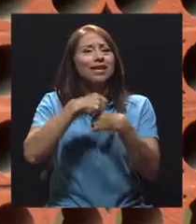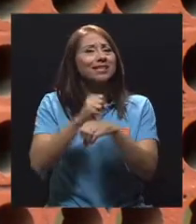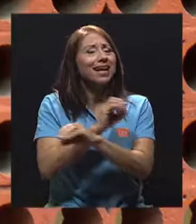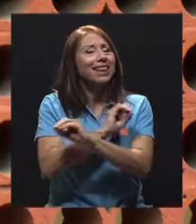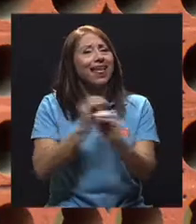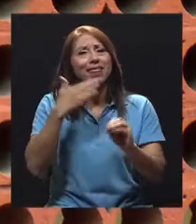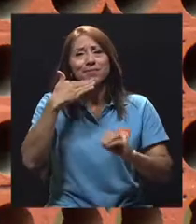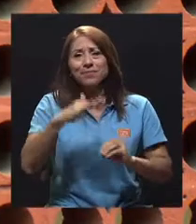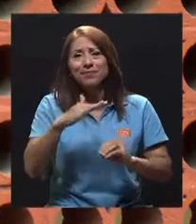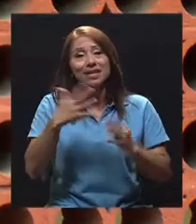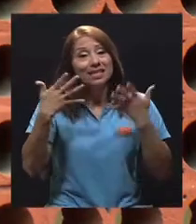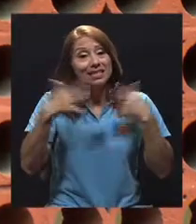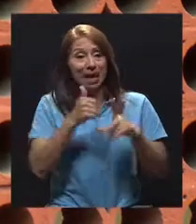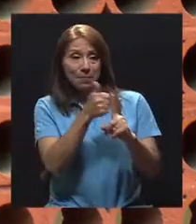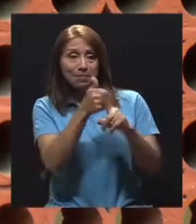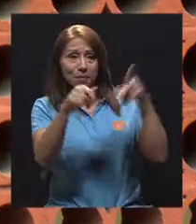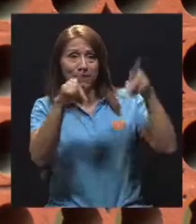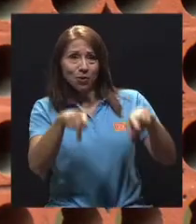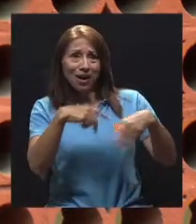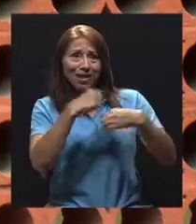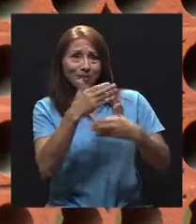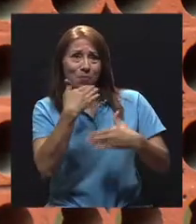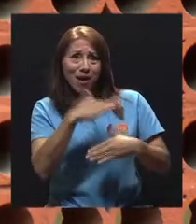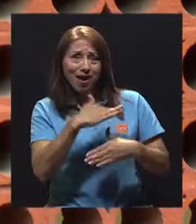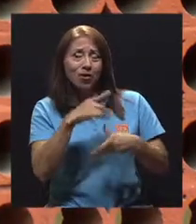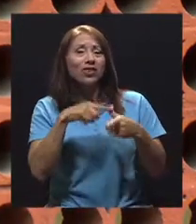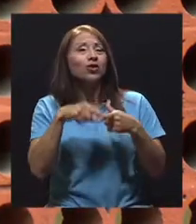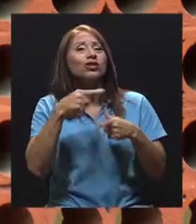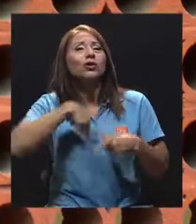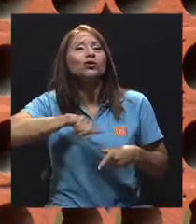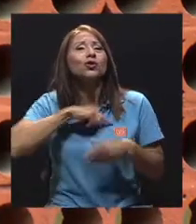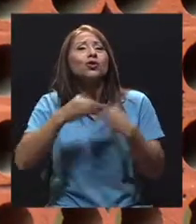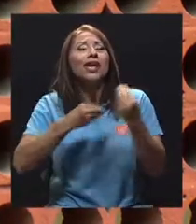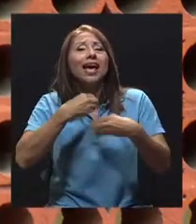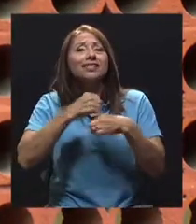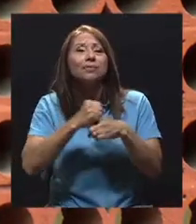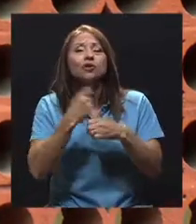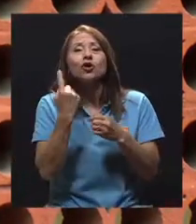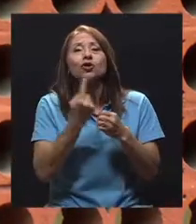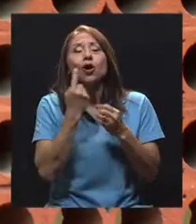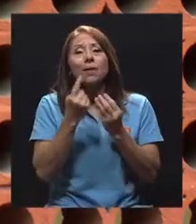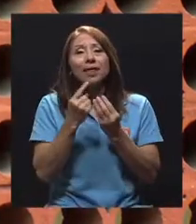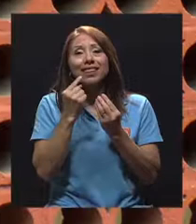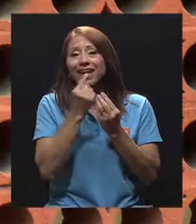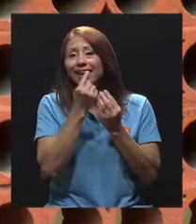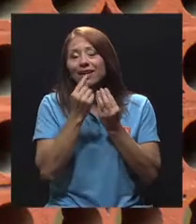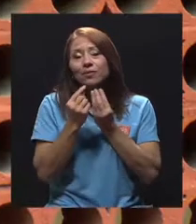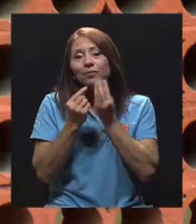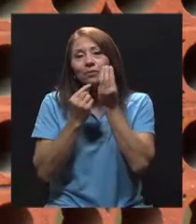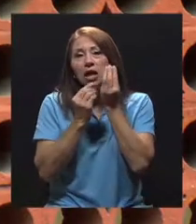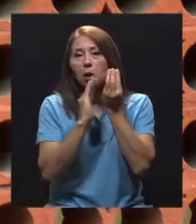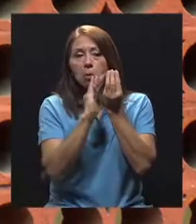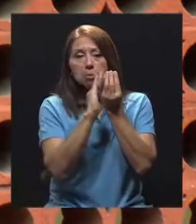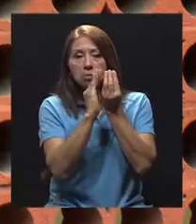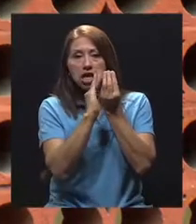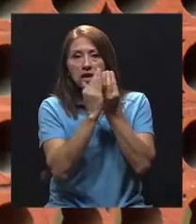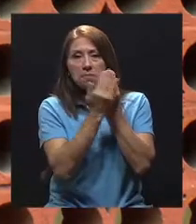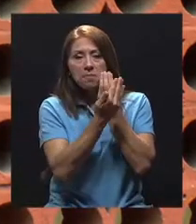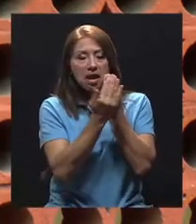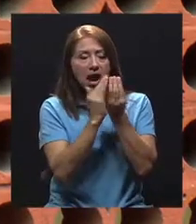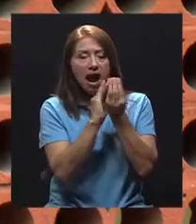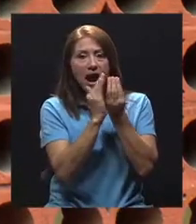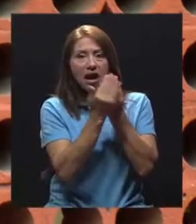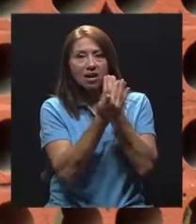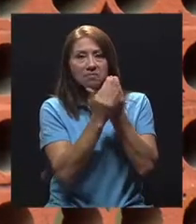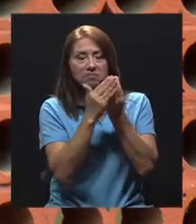daño, ya el daño lo hizo el paciente. Uh-huh. Entonces lo que hacemos es limpiar la zona, nada más, para que no esté comida, no haya comida ahí adherida,